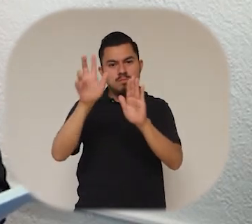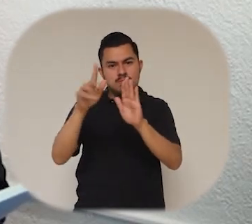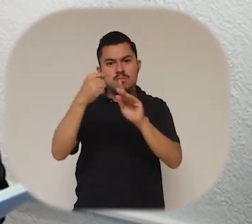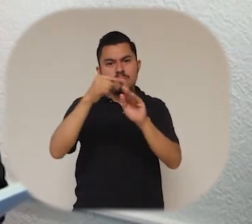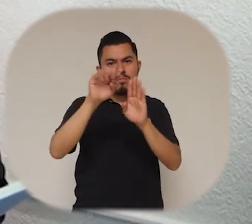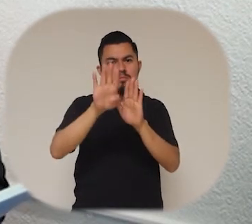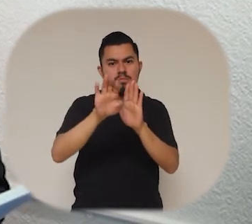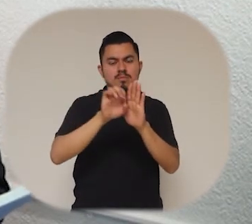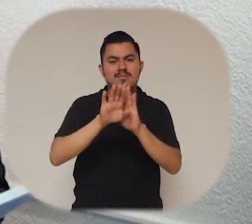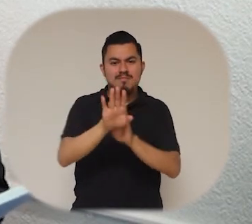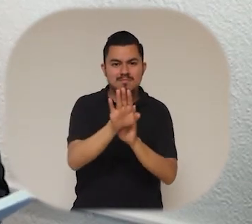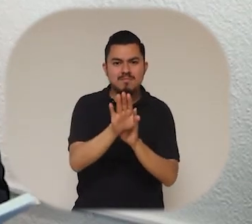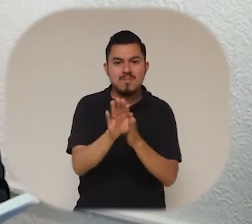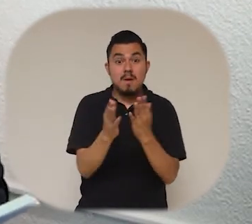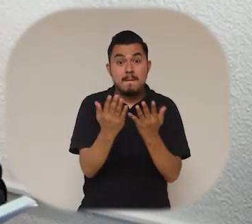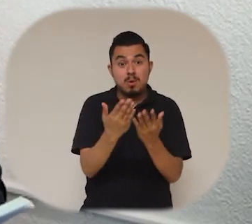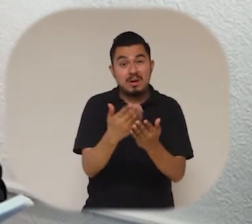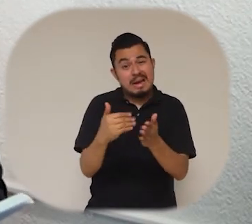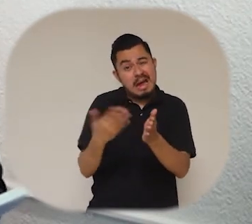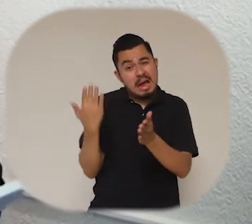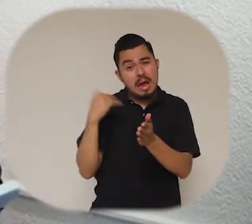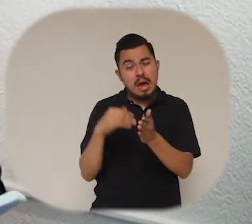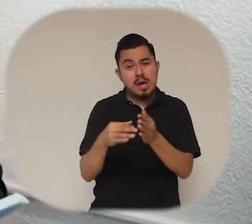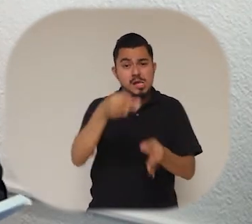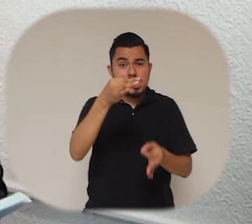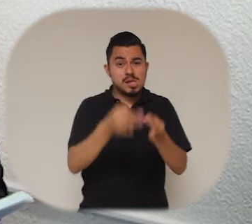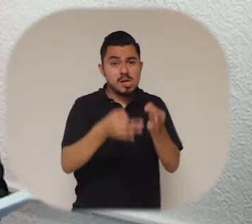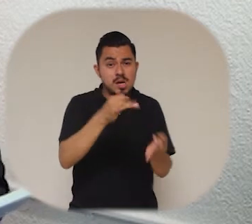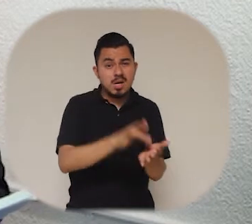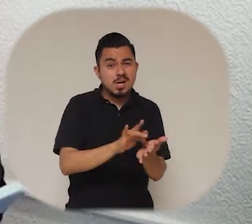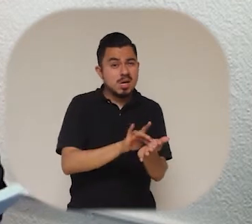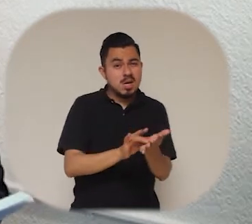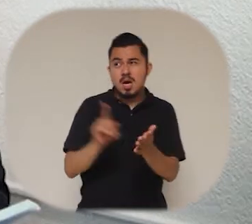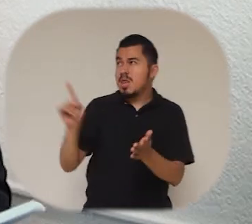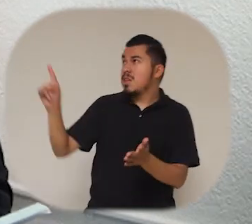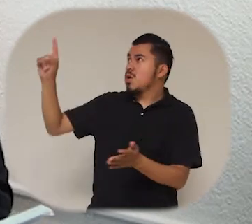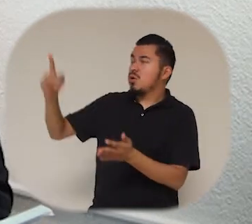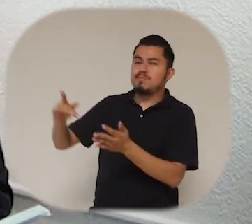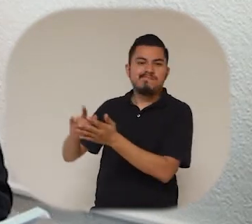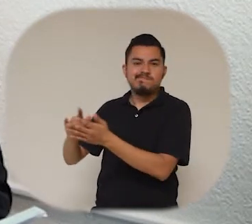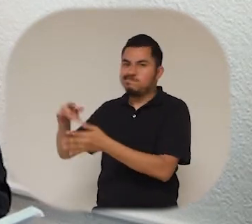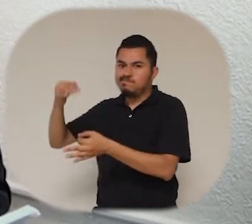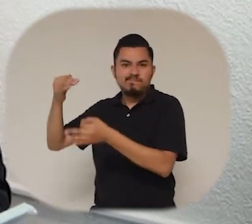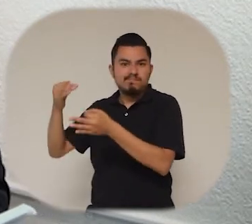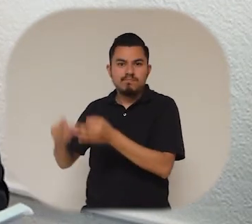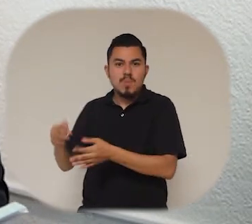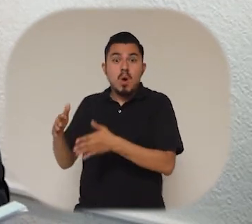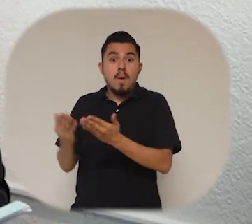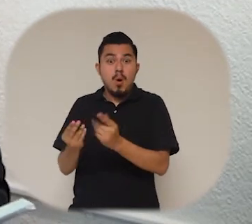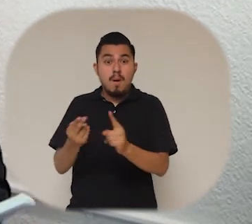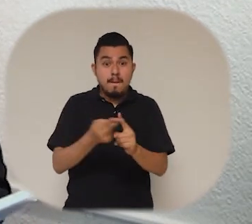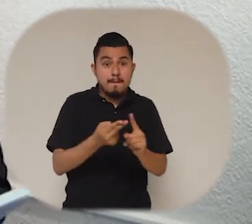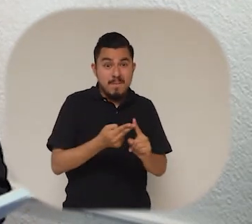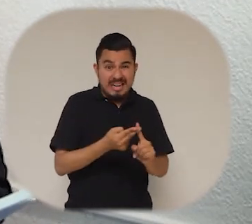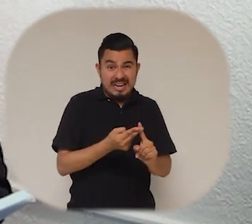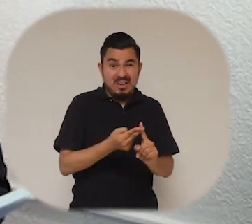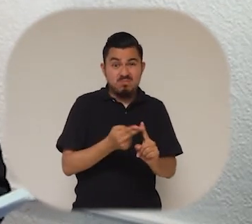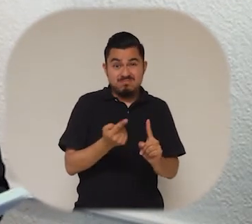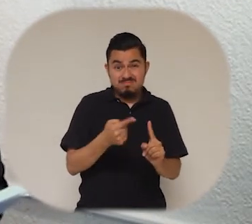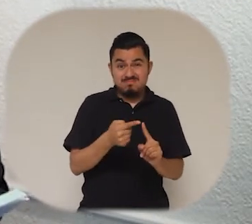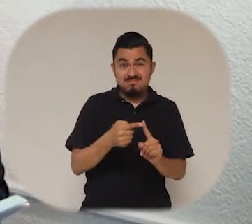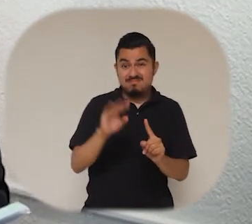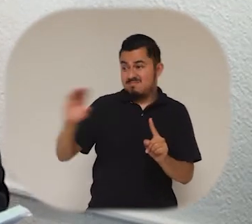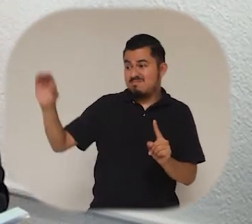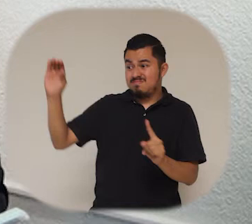para la ley, por cuanto era débil por la carne, Dios, enviando a su Hijo en semejanza de carne del pecado, y a causa del pecado, condenó al pecado en la